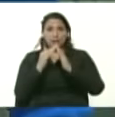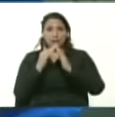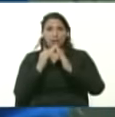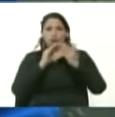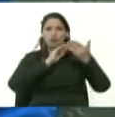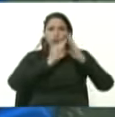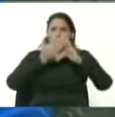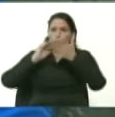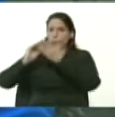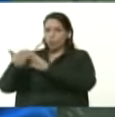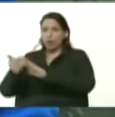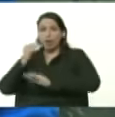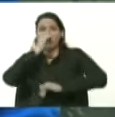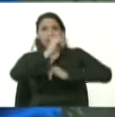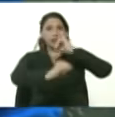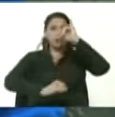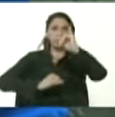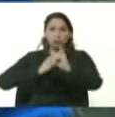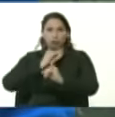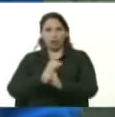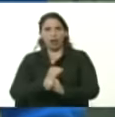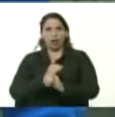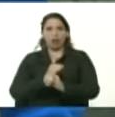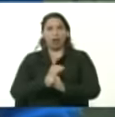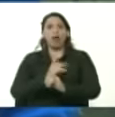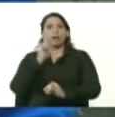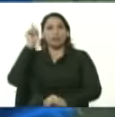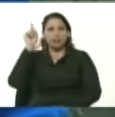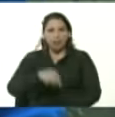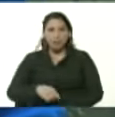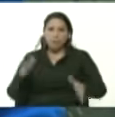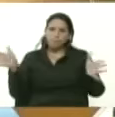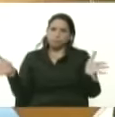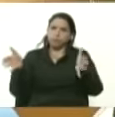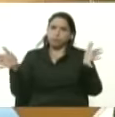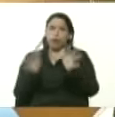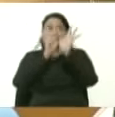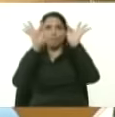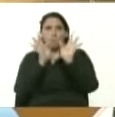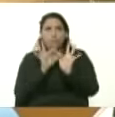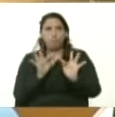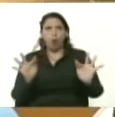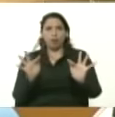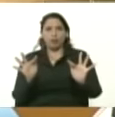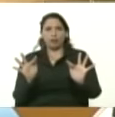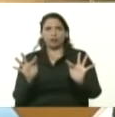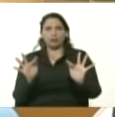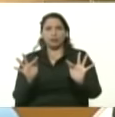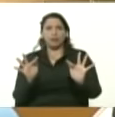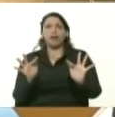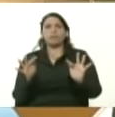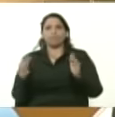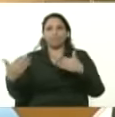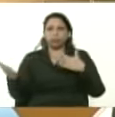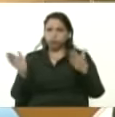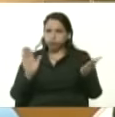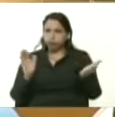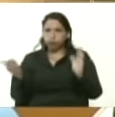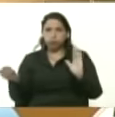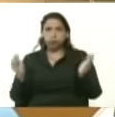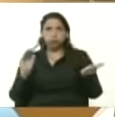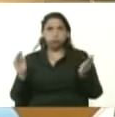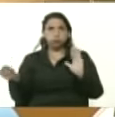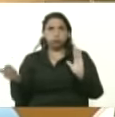Comunidad Internacional se estimulan también mecanismos comunes de cooperación